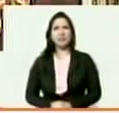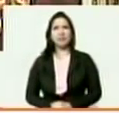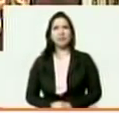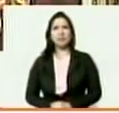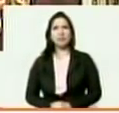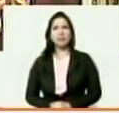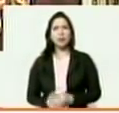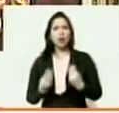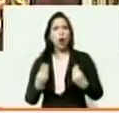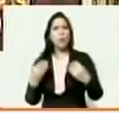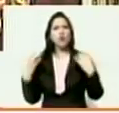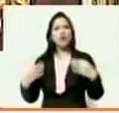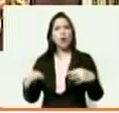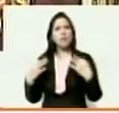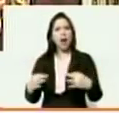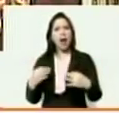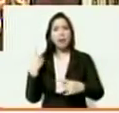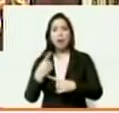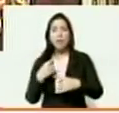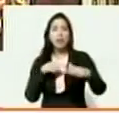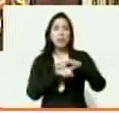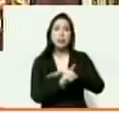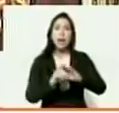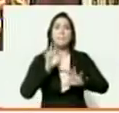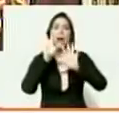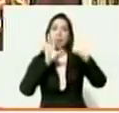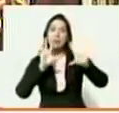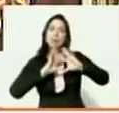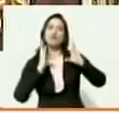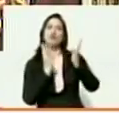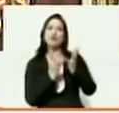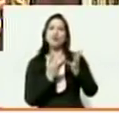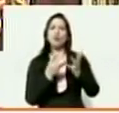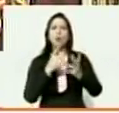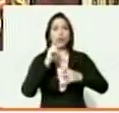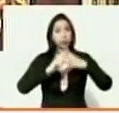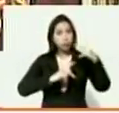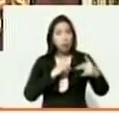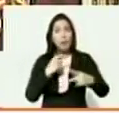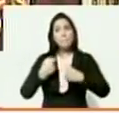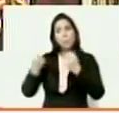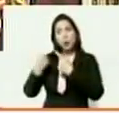como normalmente tienen que ingresar a los países del mundo producto de sus exportaciones,